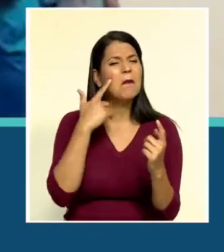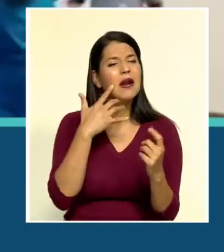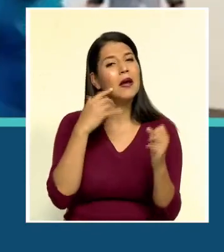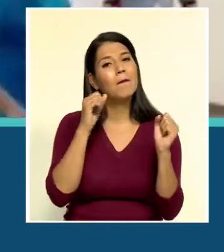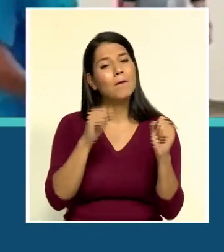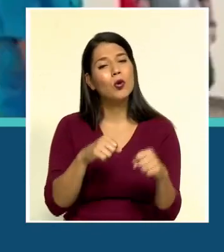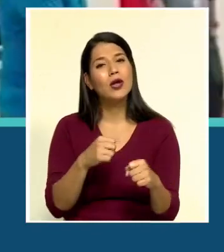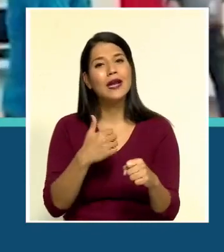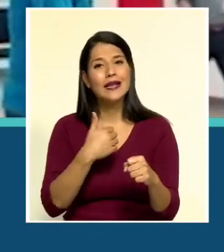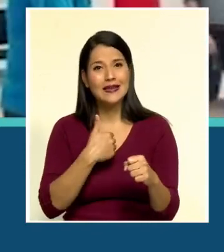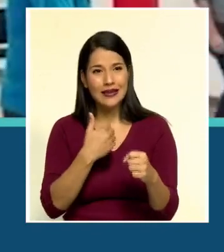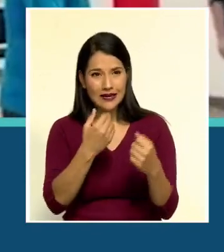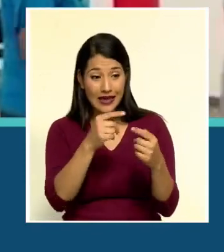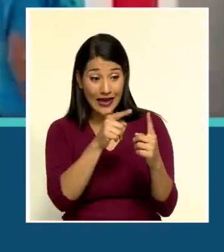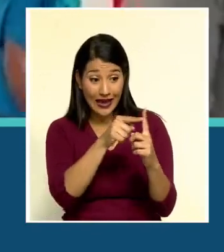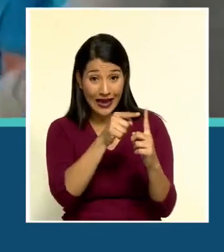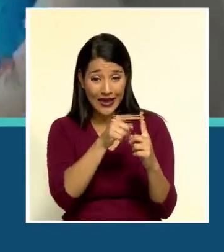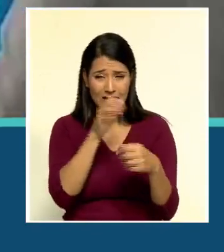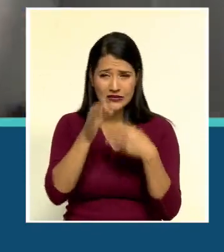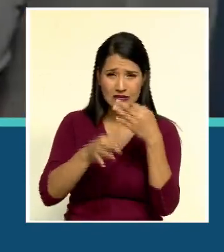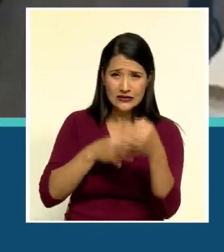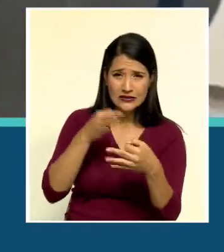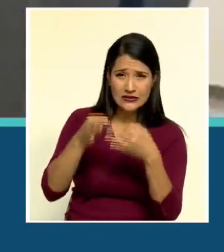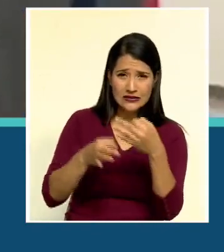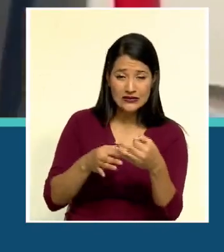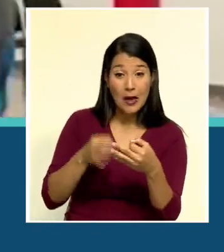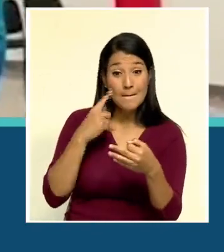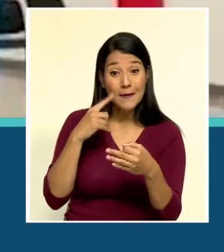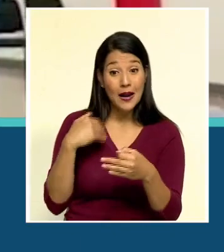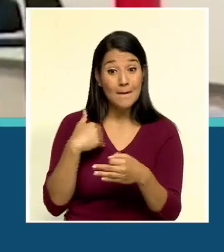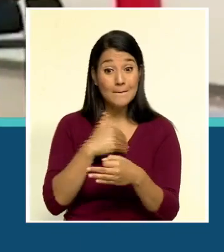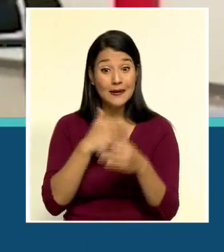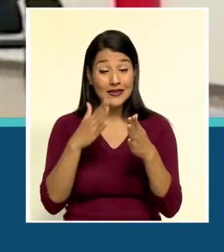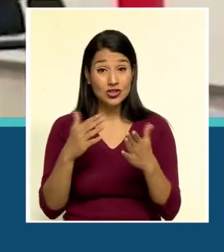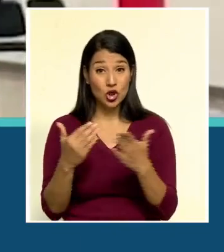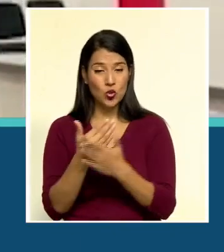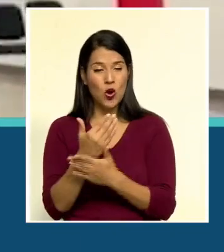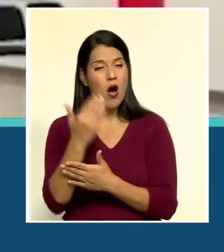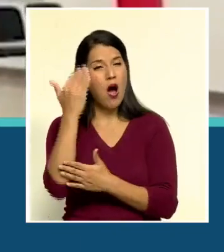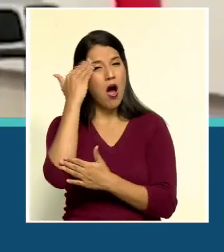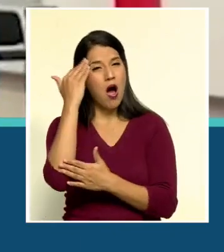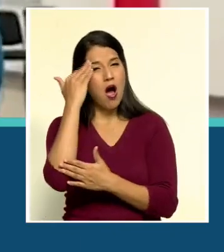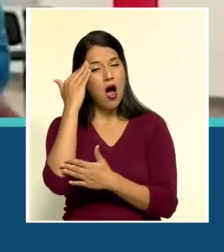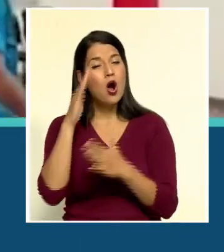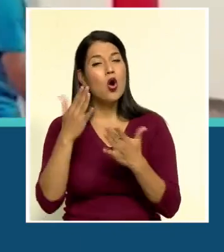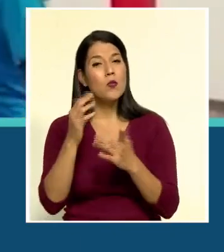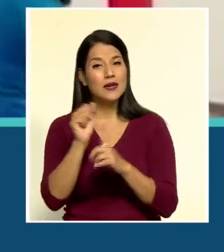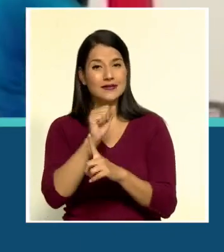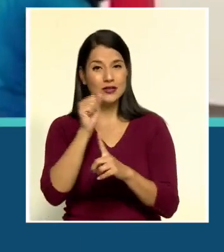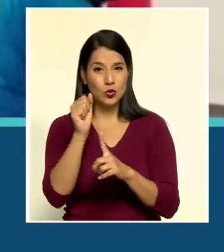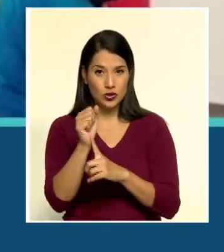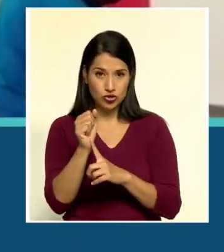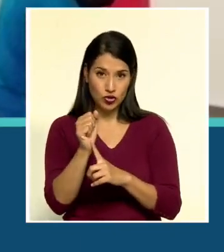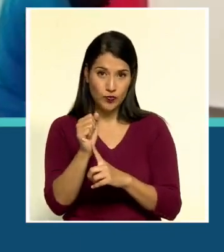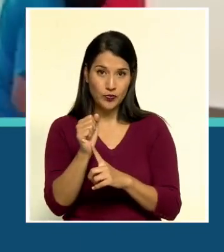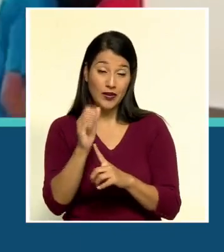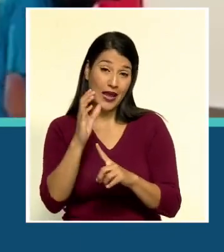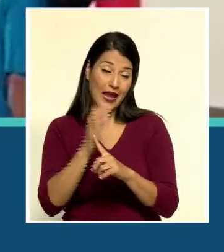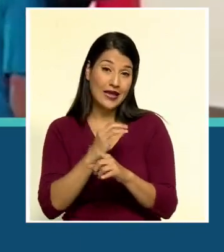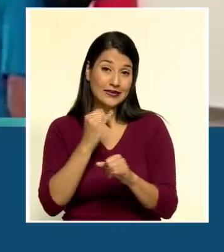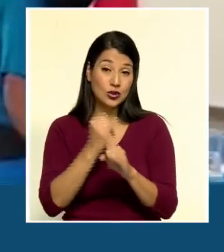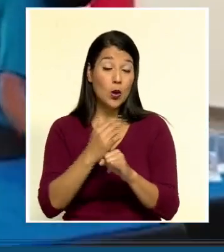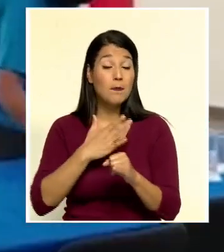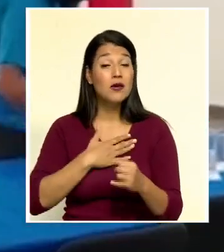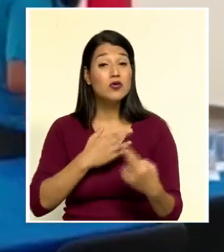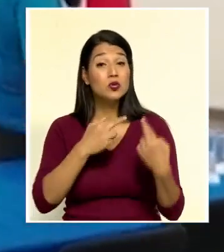tener de primera mano el conocimiento de la situación en cada una de las instituciones. Mi responsabilidad es reunirme con don Elian